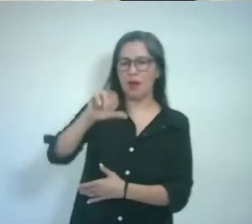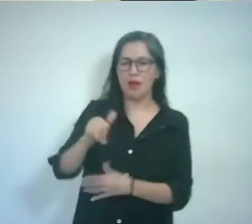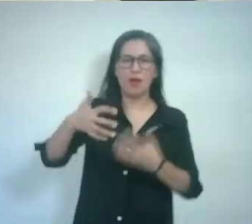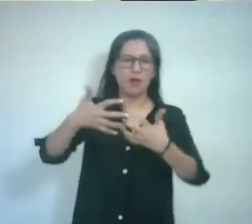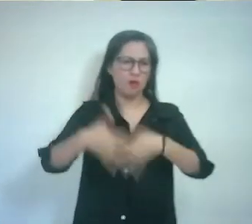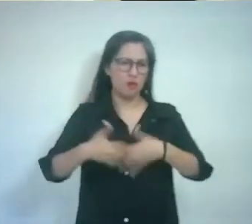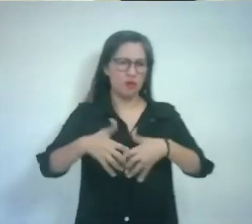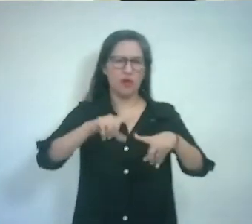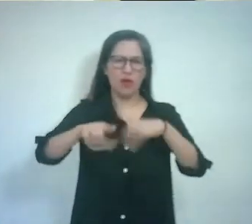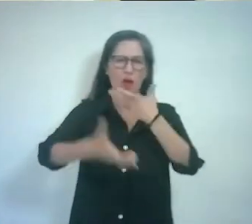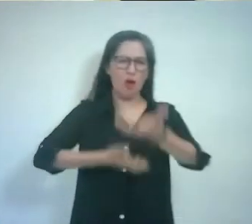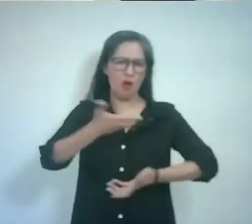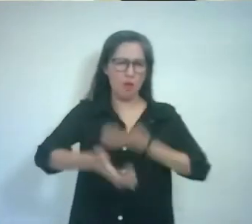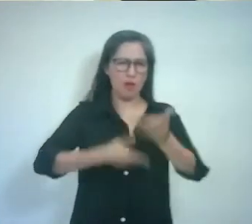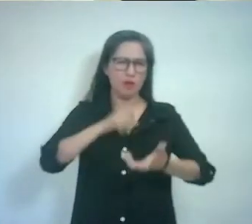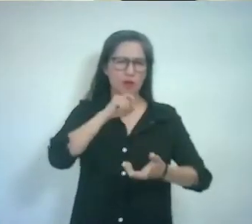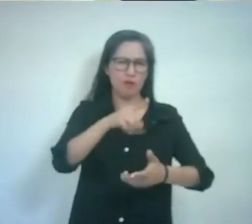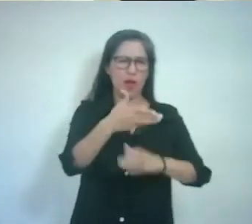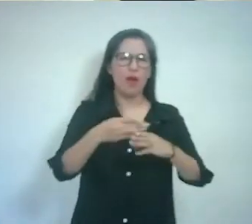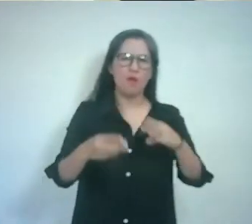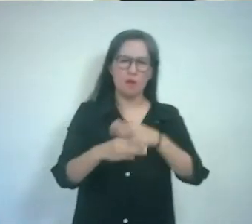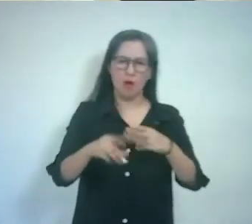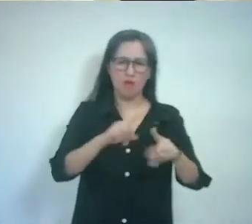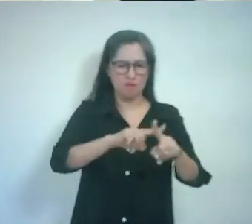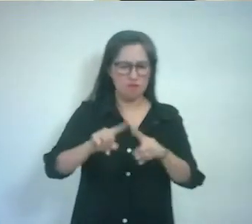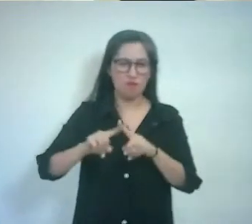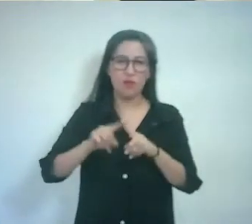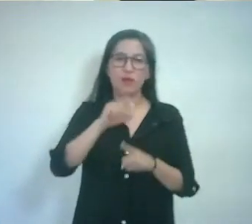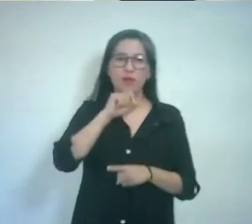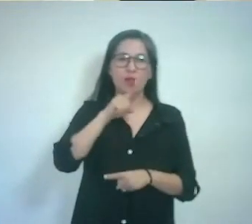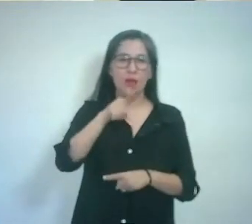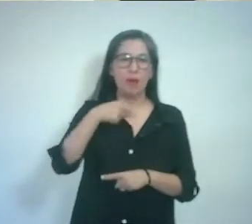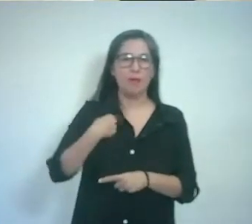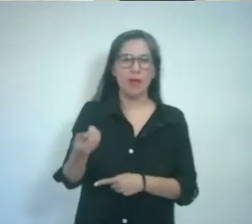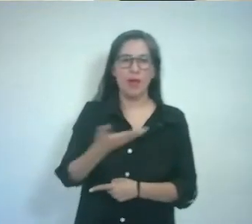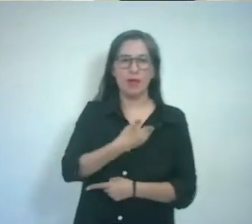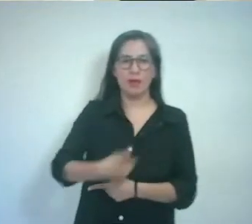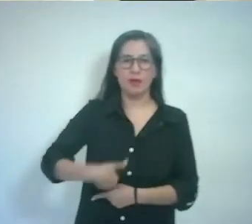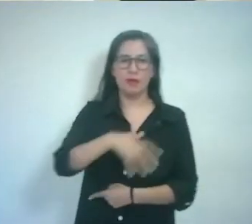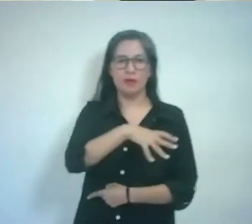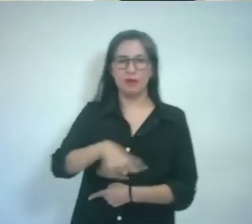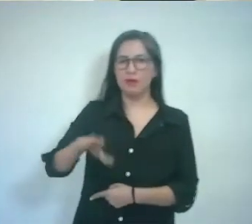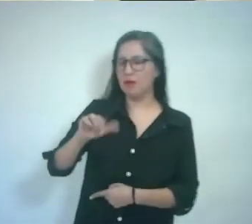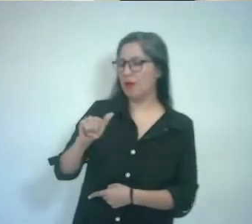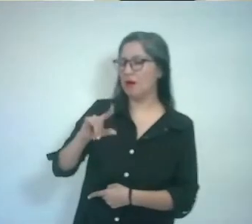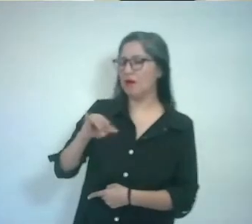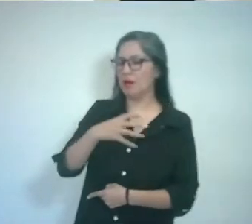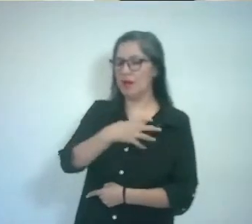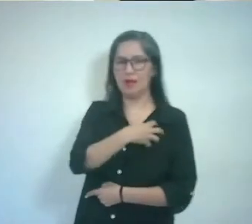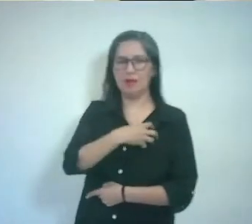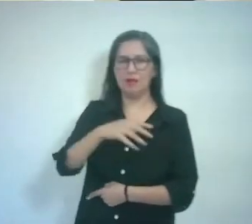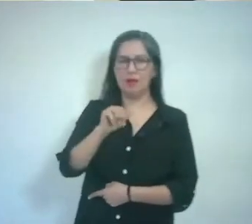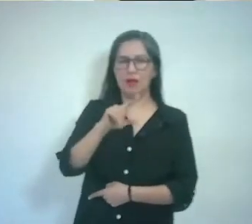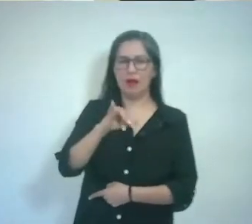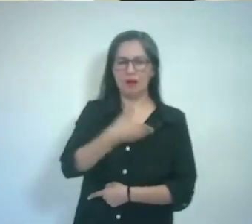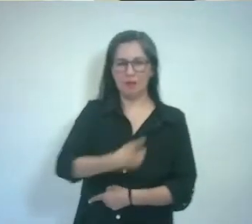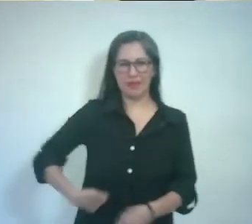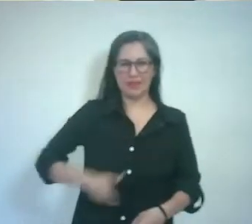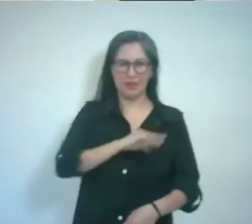ámbito inmobiliario. También, por supuesto, a la alcaldesa interina, Daniela Cid.